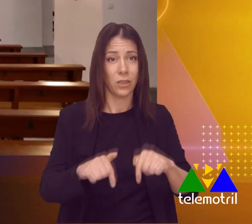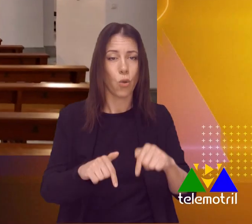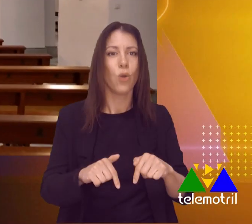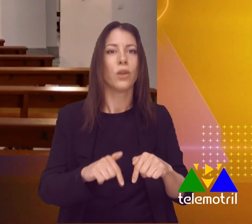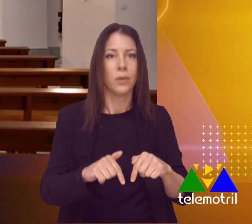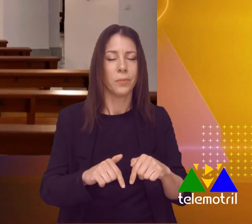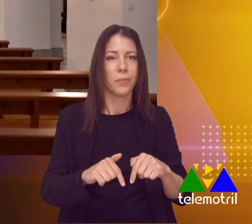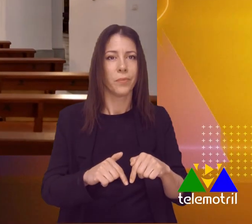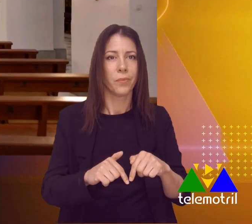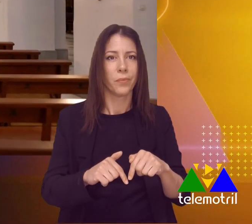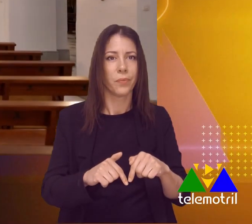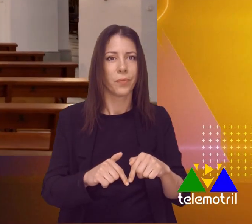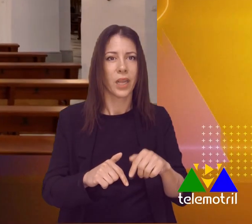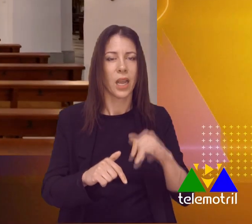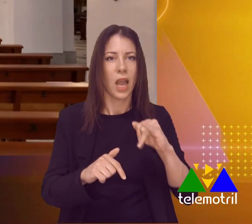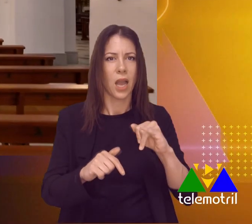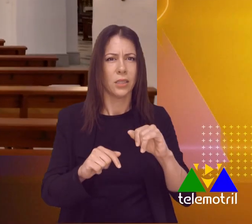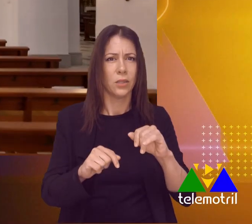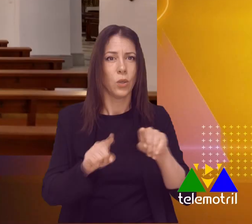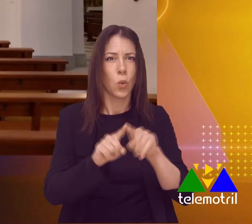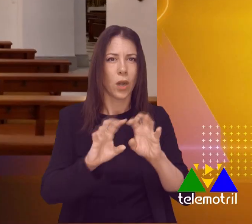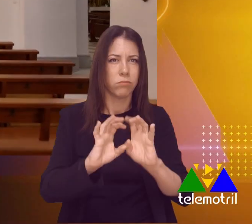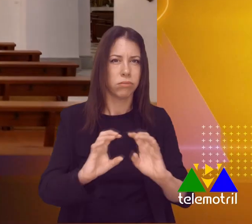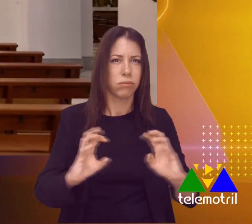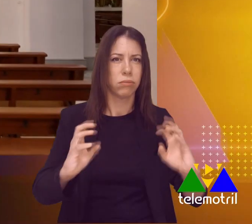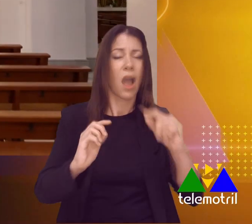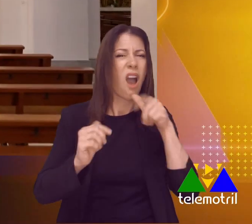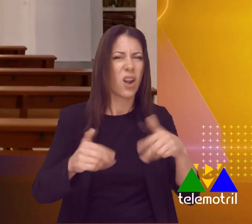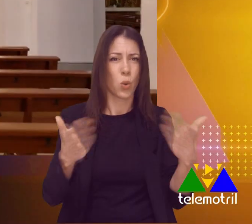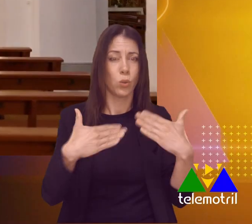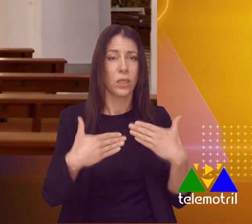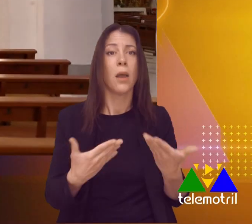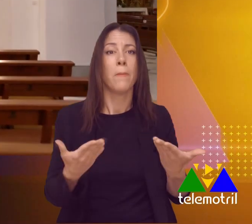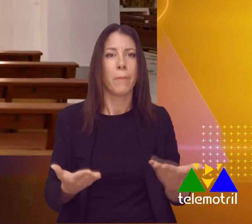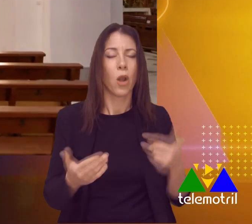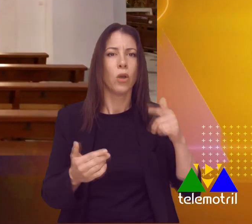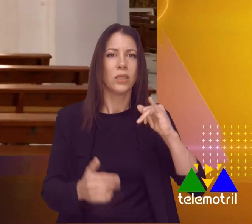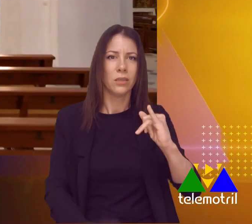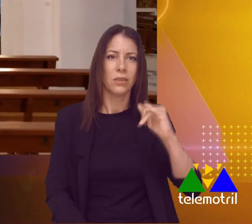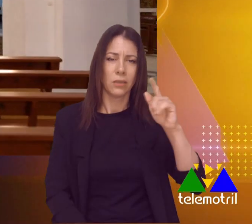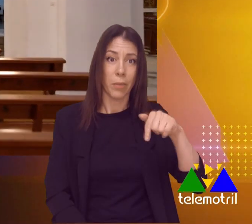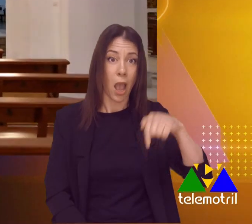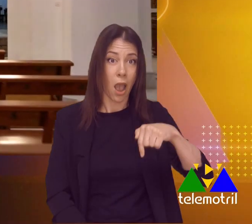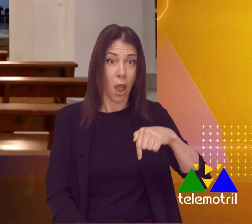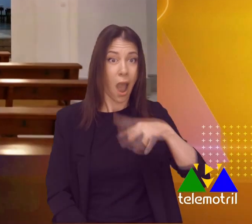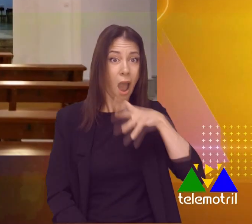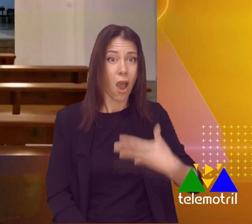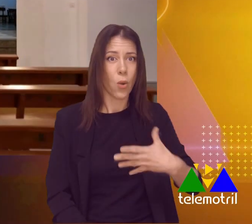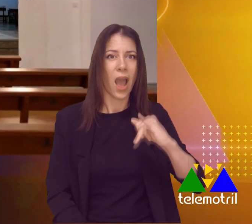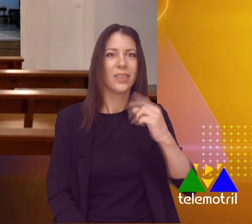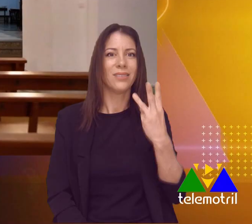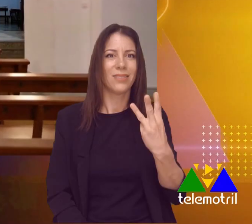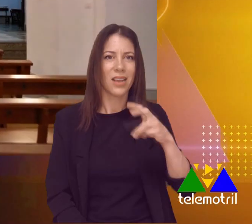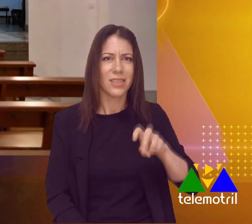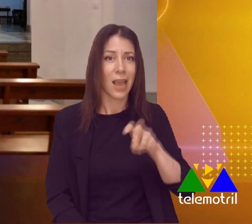rodea de una rejería que hoy no está, y también hoy tenemos 3 escalones, pero seguramente antiguamente debió tener